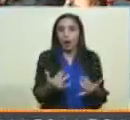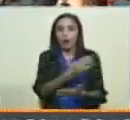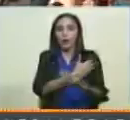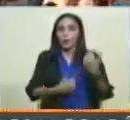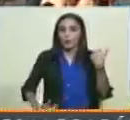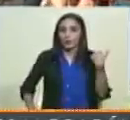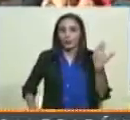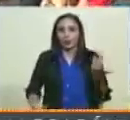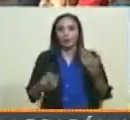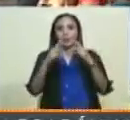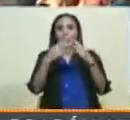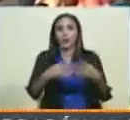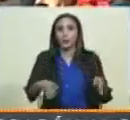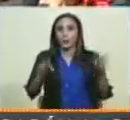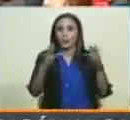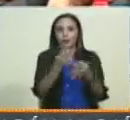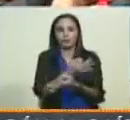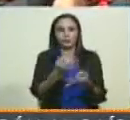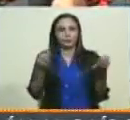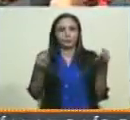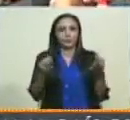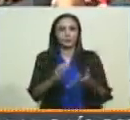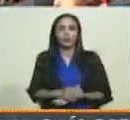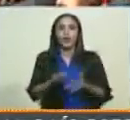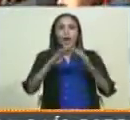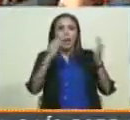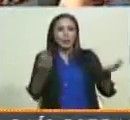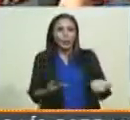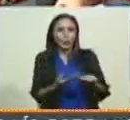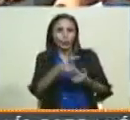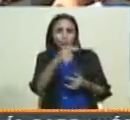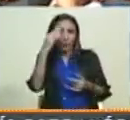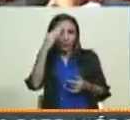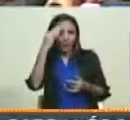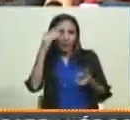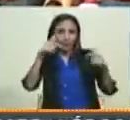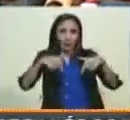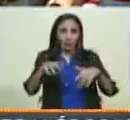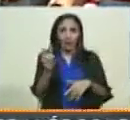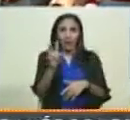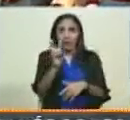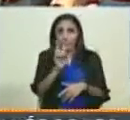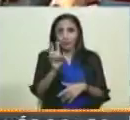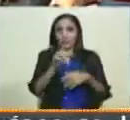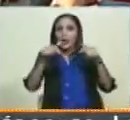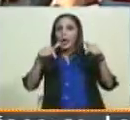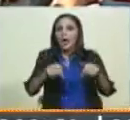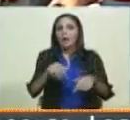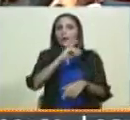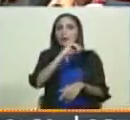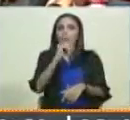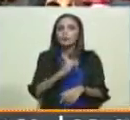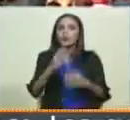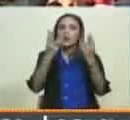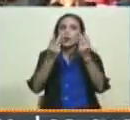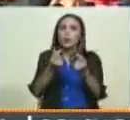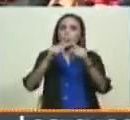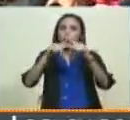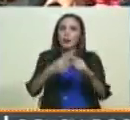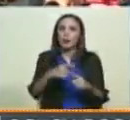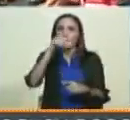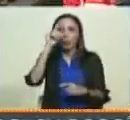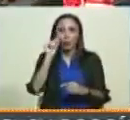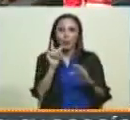de la República. Que el mundo lo sepa. Aquí en el Zulia, ¿cuántos carnetizados hay del